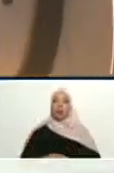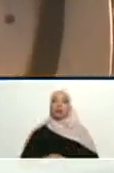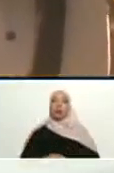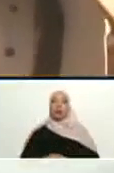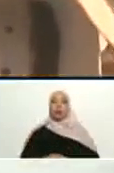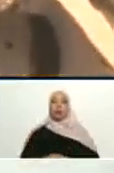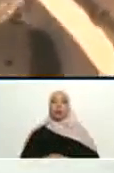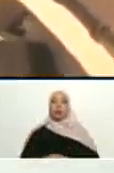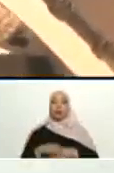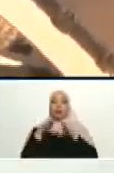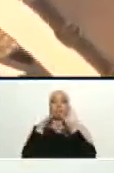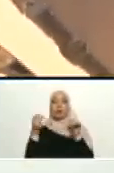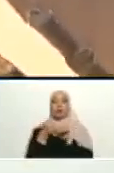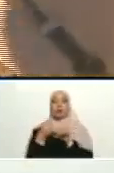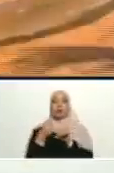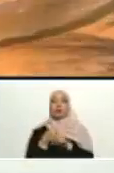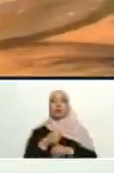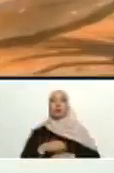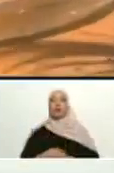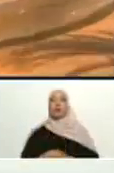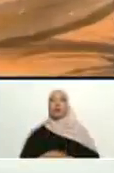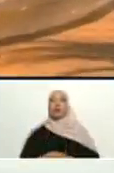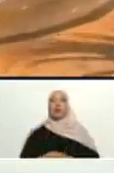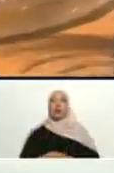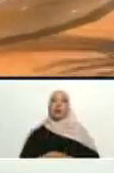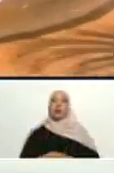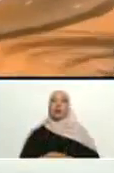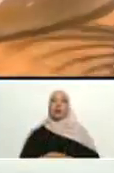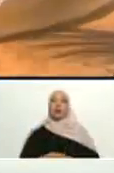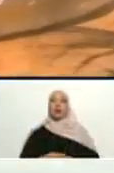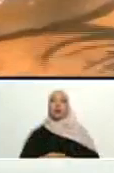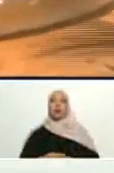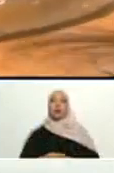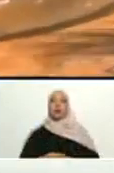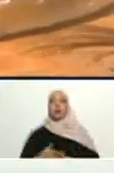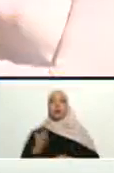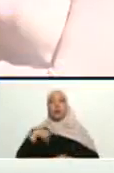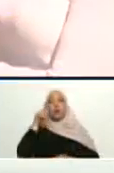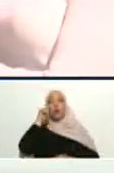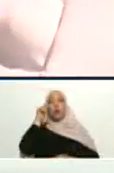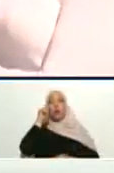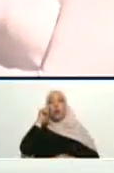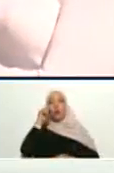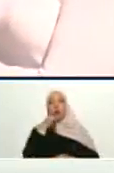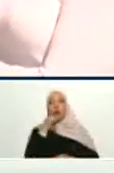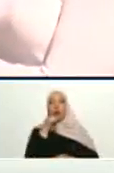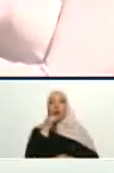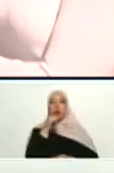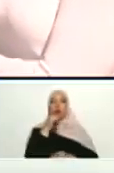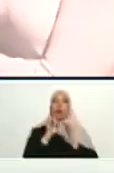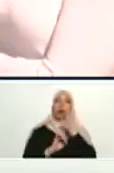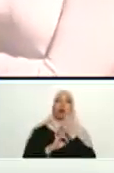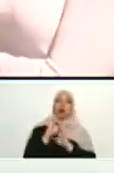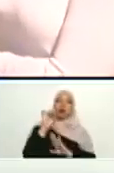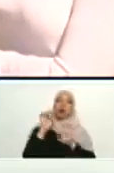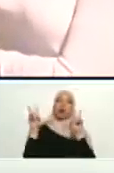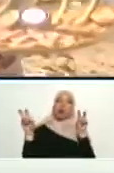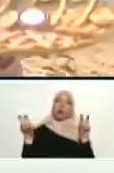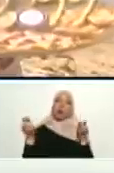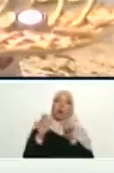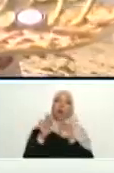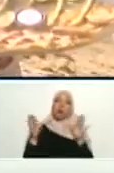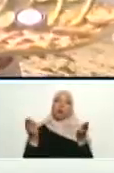Lo tenemos todos, vamos a echarle pues. Por eso yo digo, el turismo es el arma secreta del desarrollo del nuevo